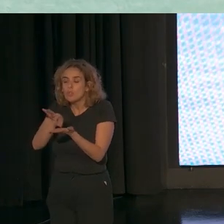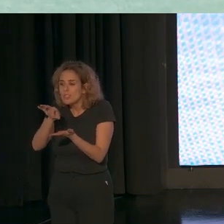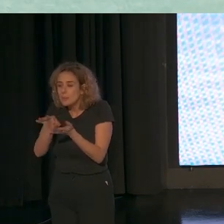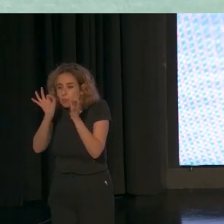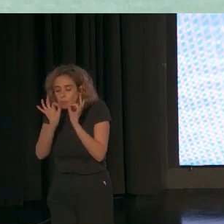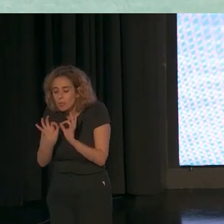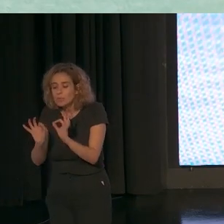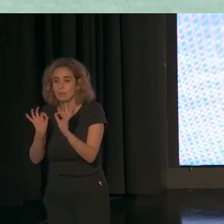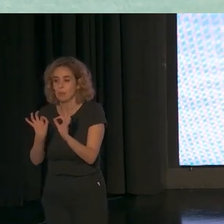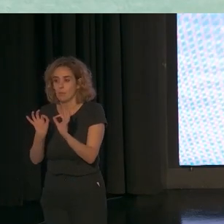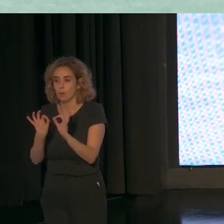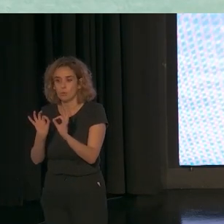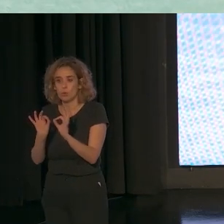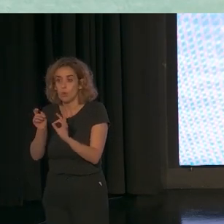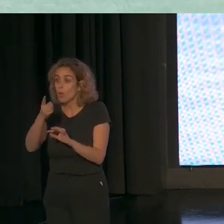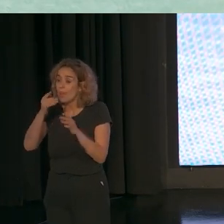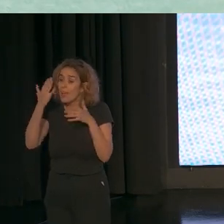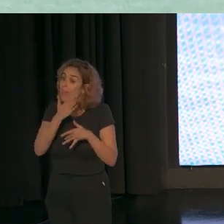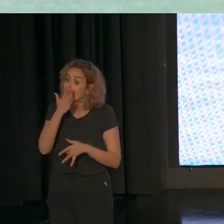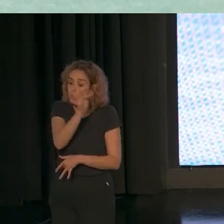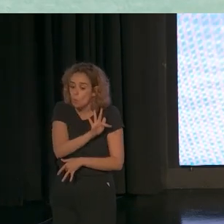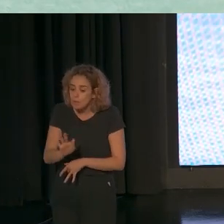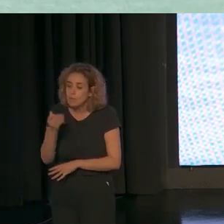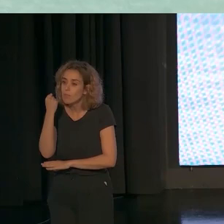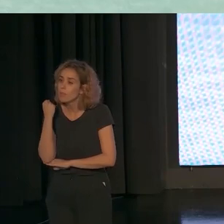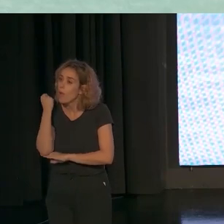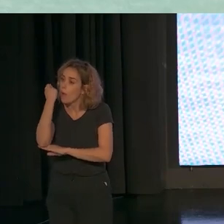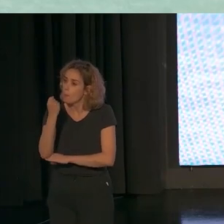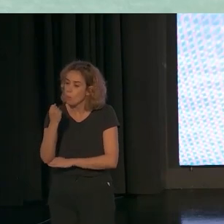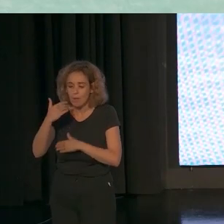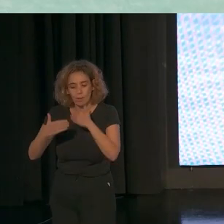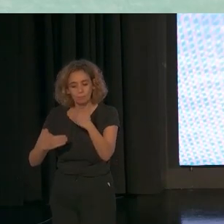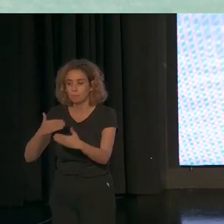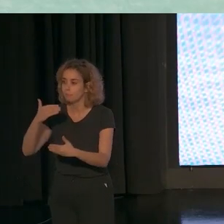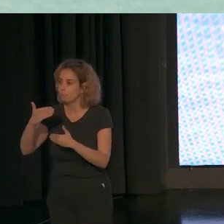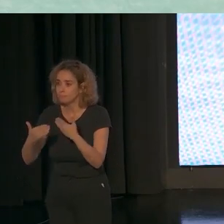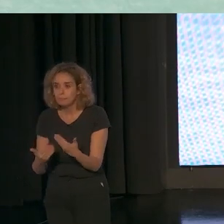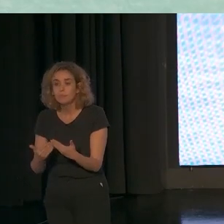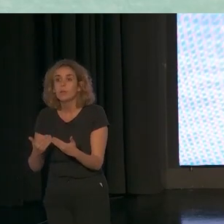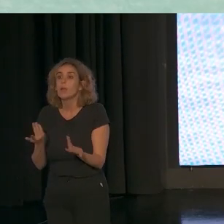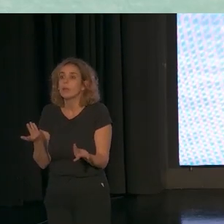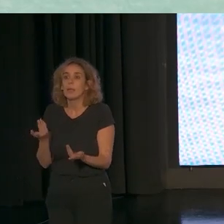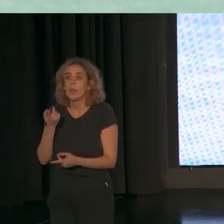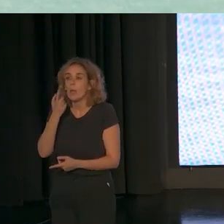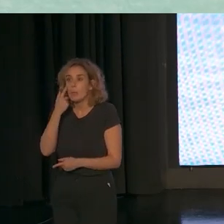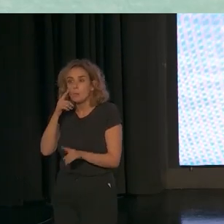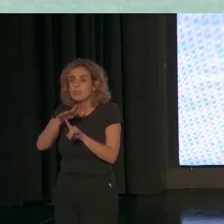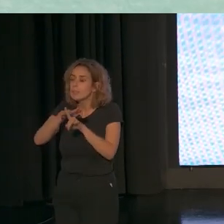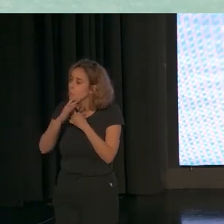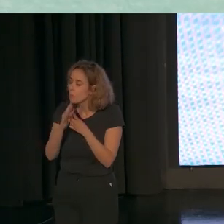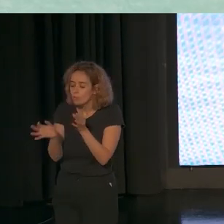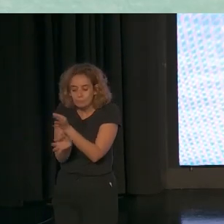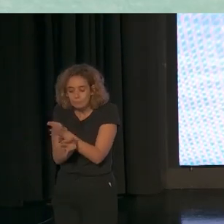específicos que apoyan a las escuelas infantiles en todo este proceso que puede verse como la situación